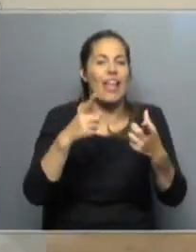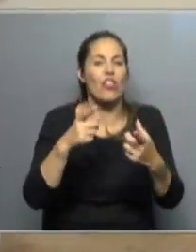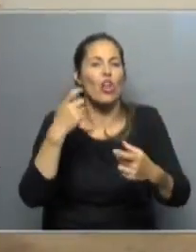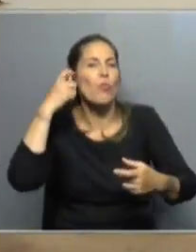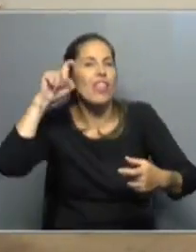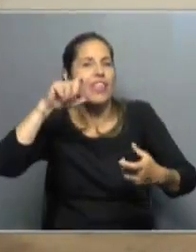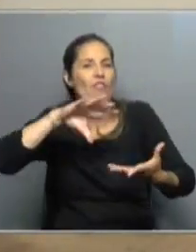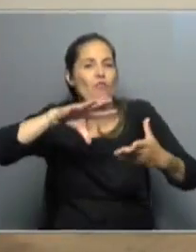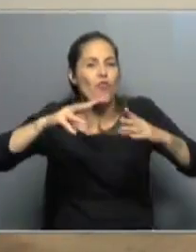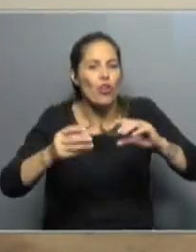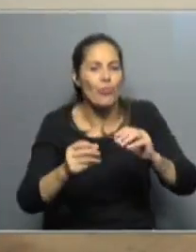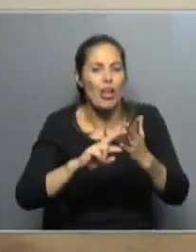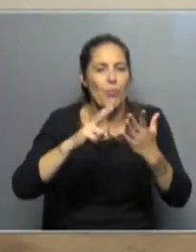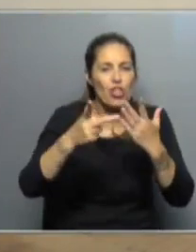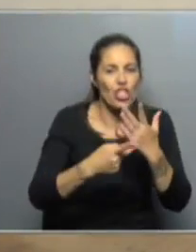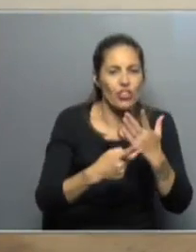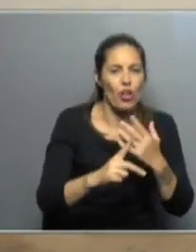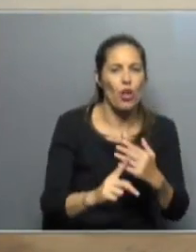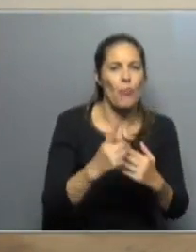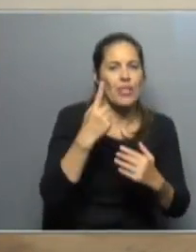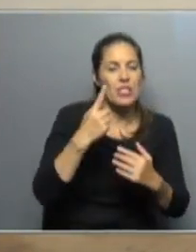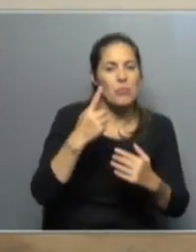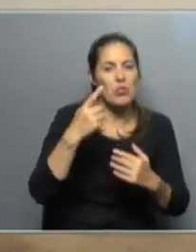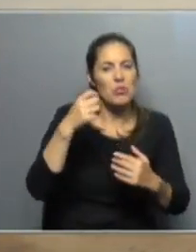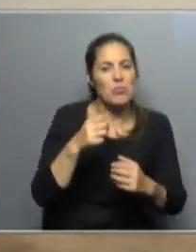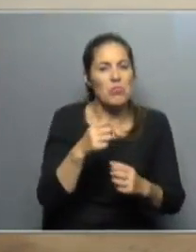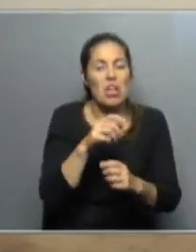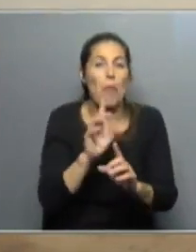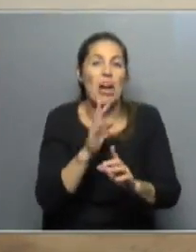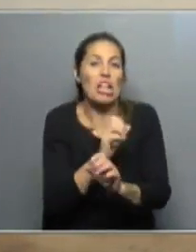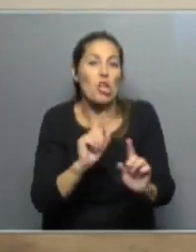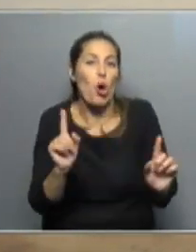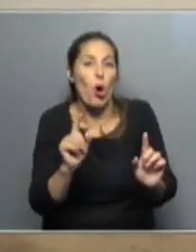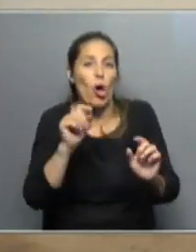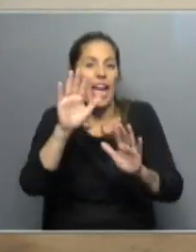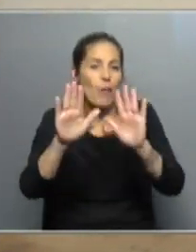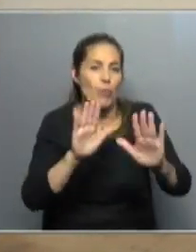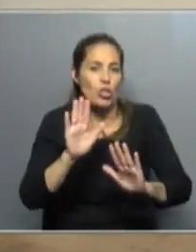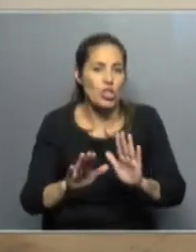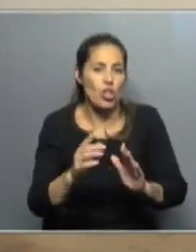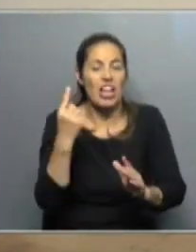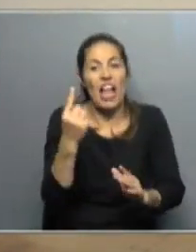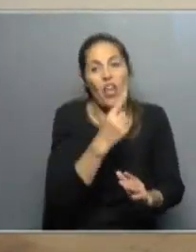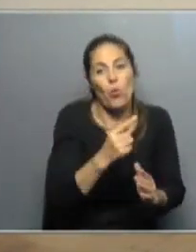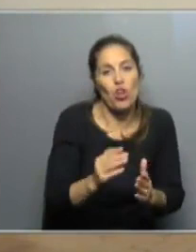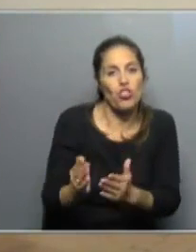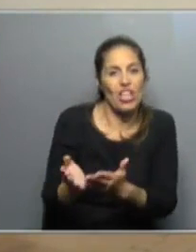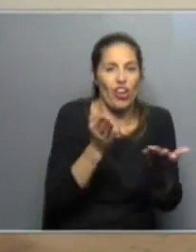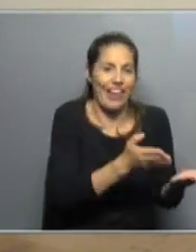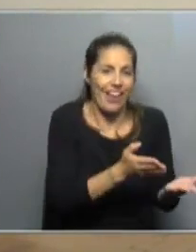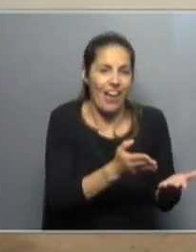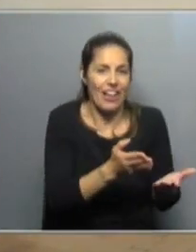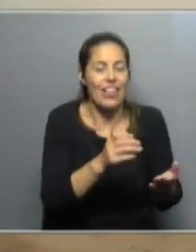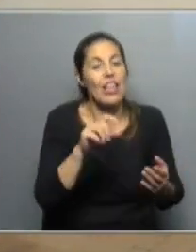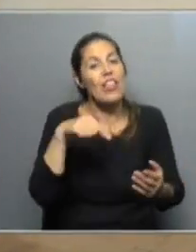proyecto, ¿no? En un principio hasta se nos ocurrió que capaz que no había ni exposición, que podían hacer, no sé, que cada uno se lo regalara, no sé. ¿No?